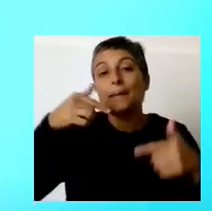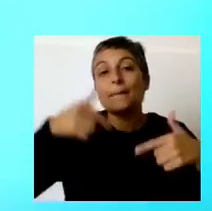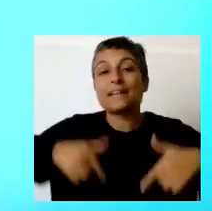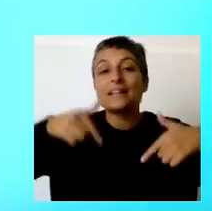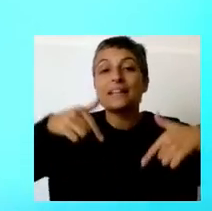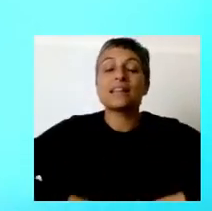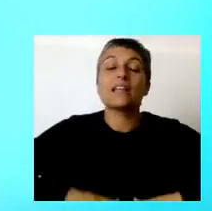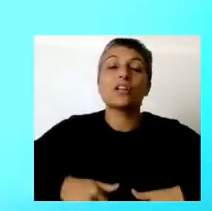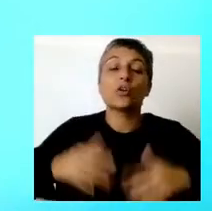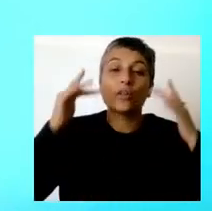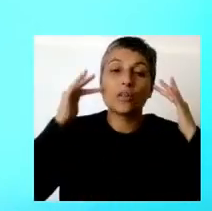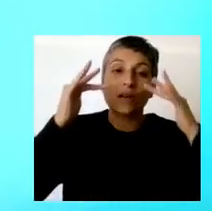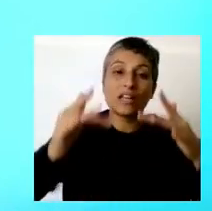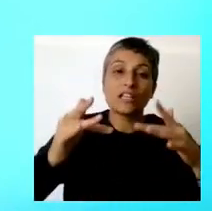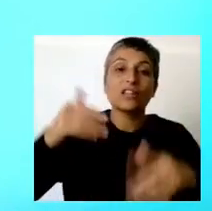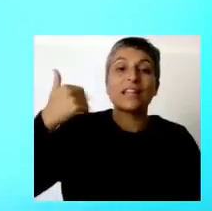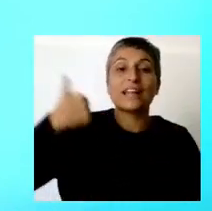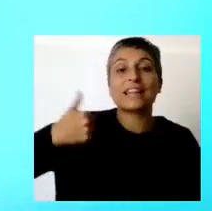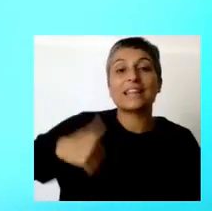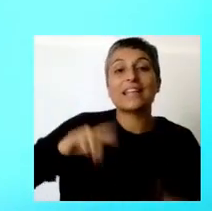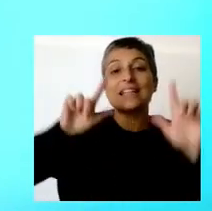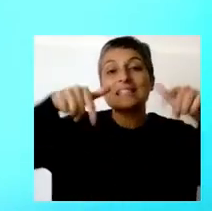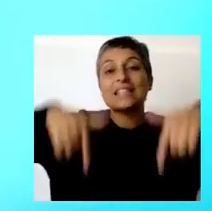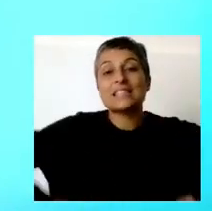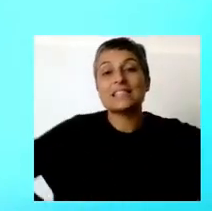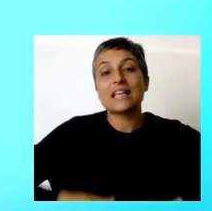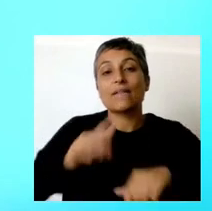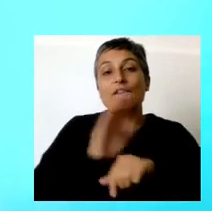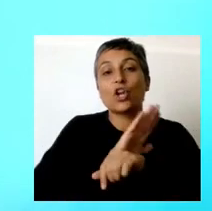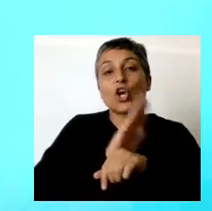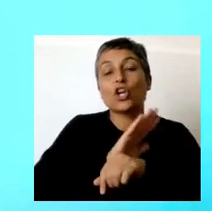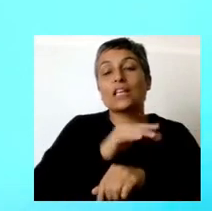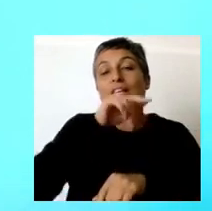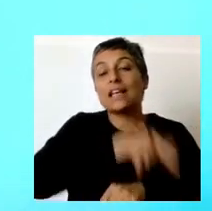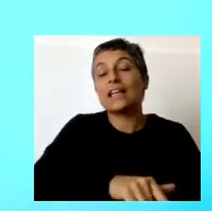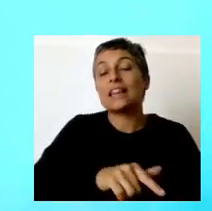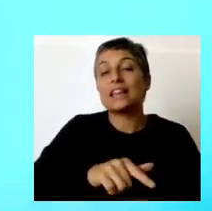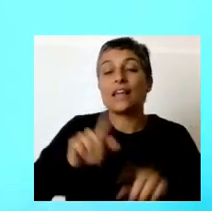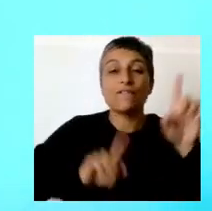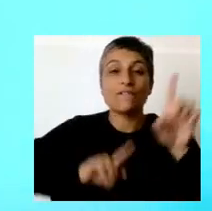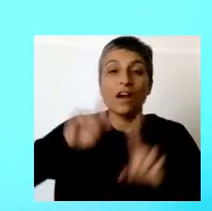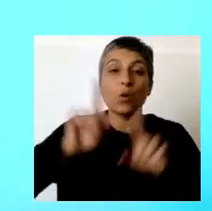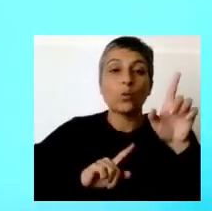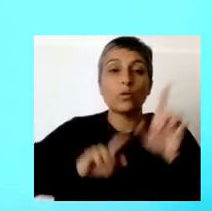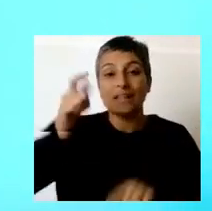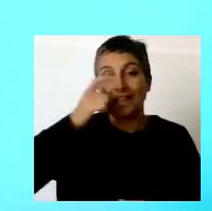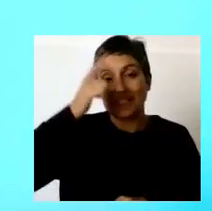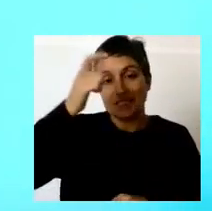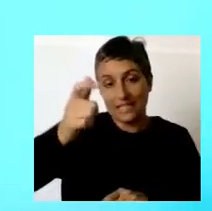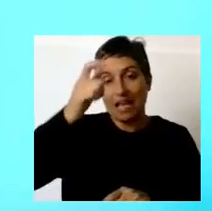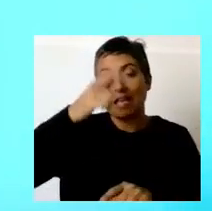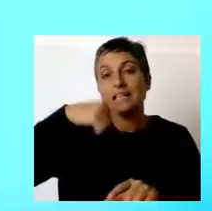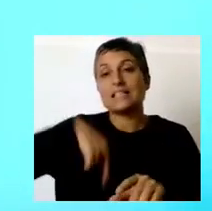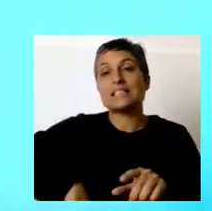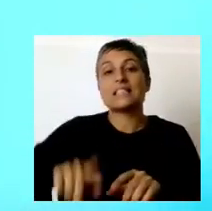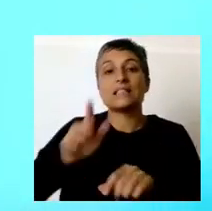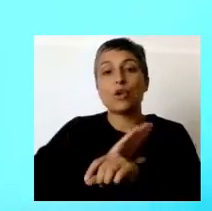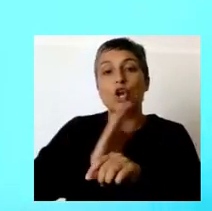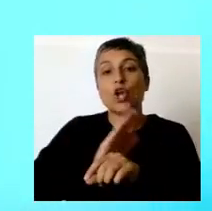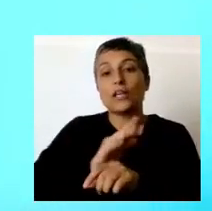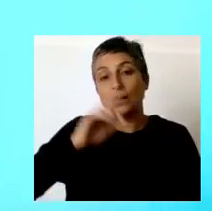Ciencias Biológicas de la Facultad de Ciencias Exactas y Naturales de la Universidad de Buenos Aires. Es periodista